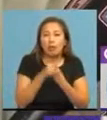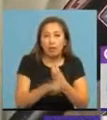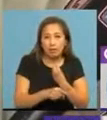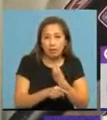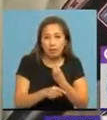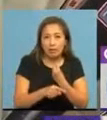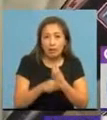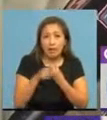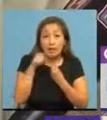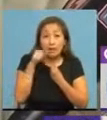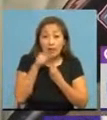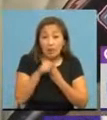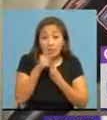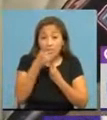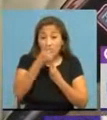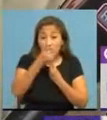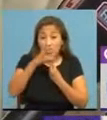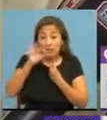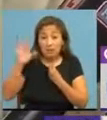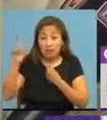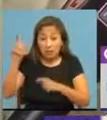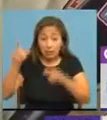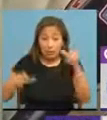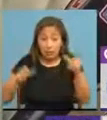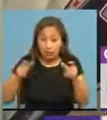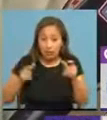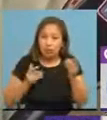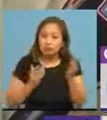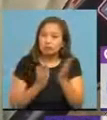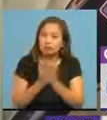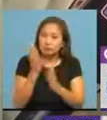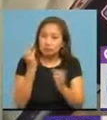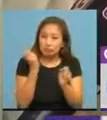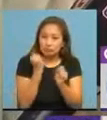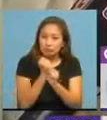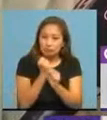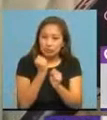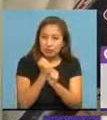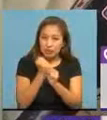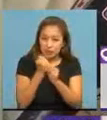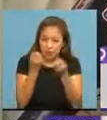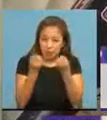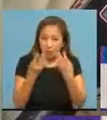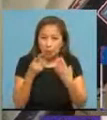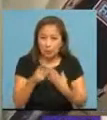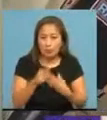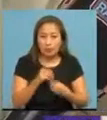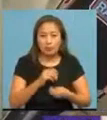con estos 600 empleados se funcione bien en esta zafra.